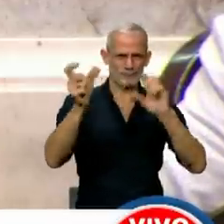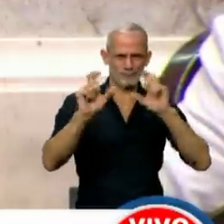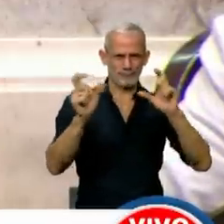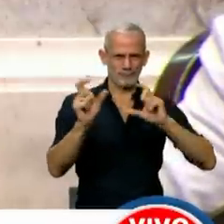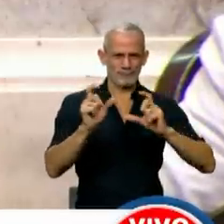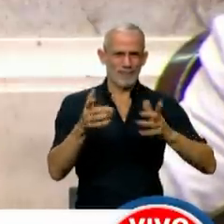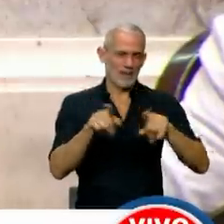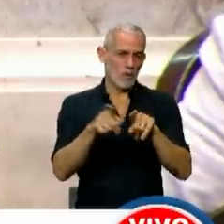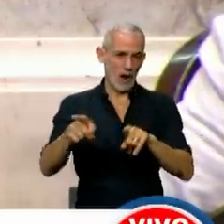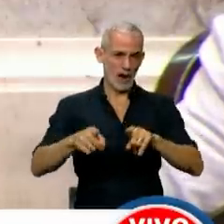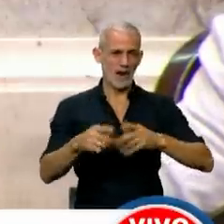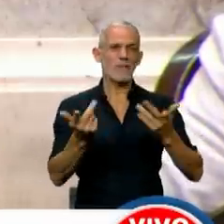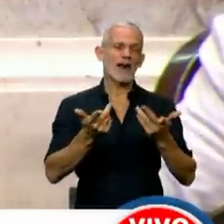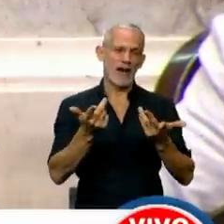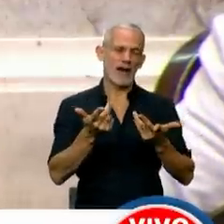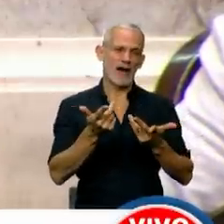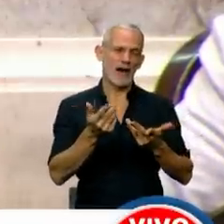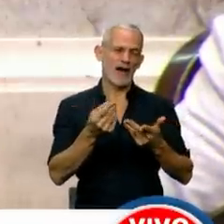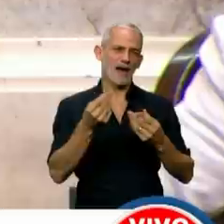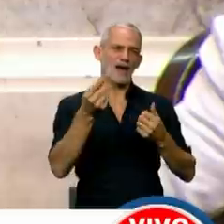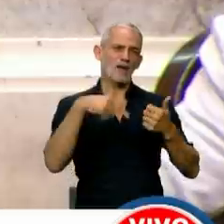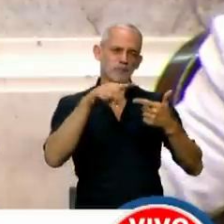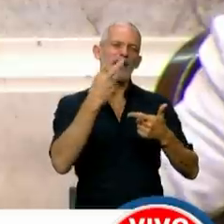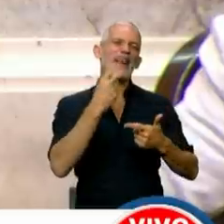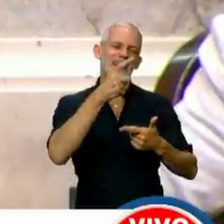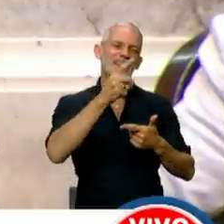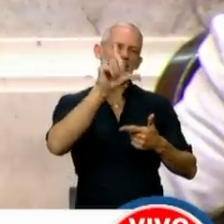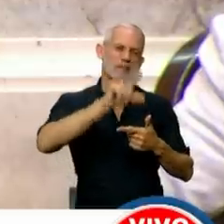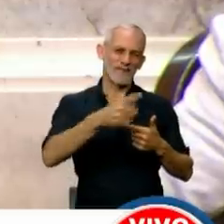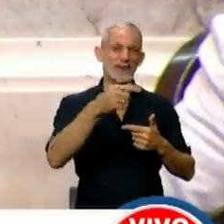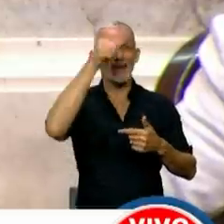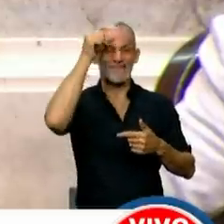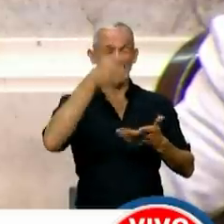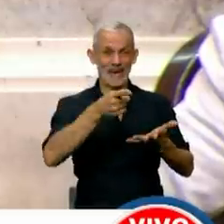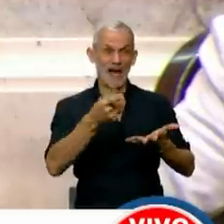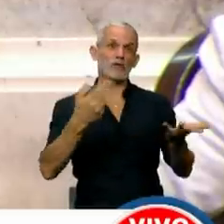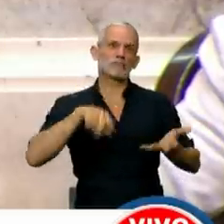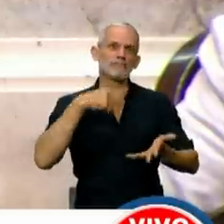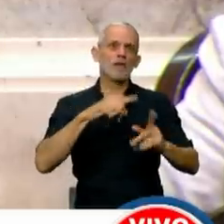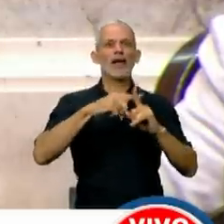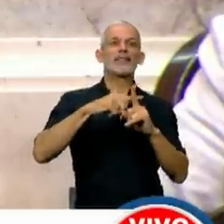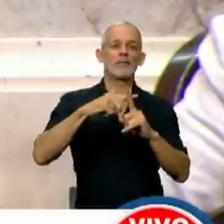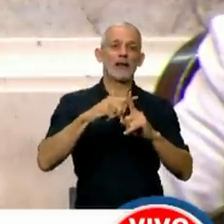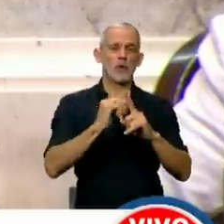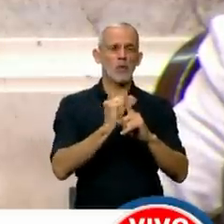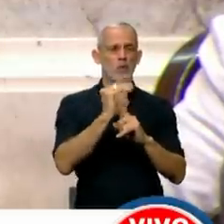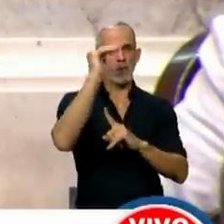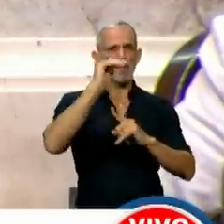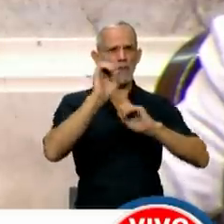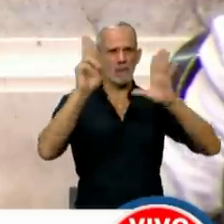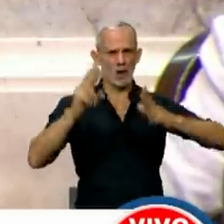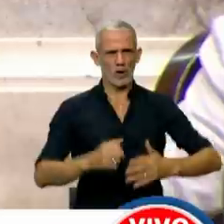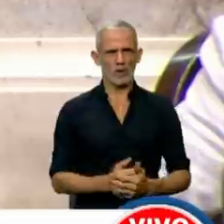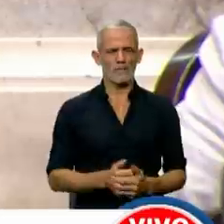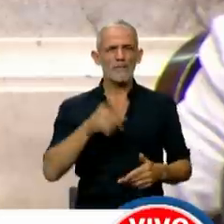para el consumo de electricidad durante el verano que es nuestra temperatura extrema sobre